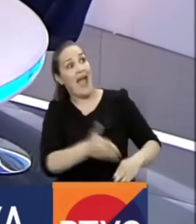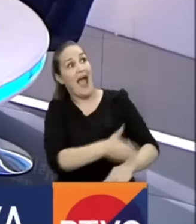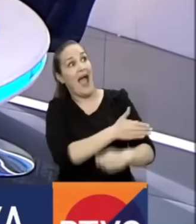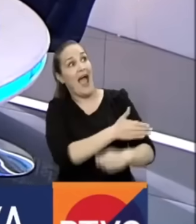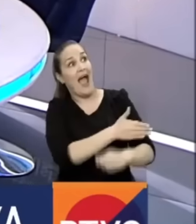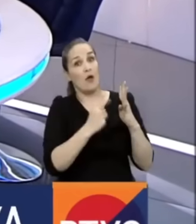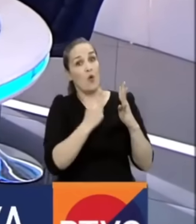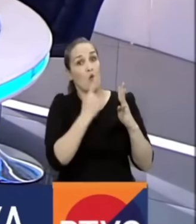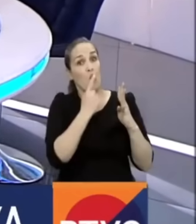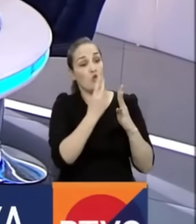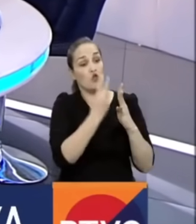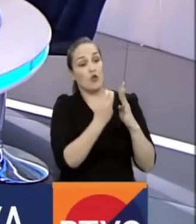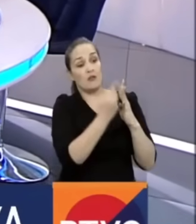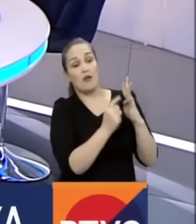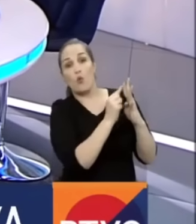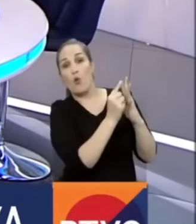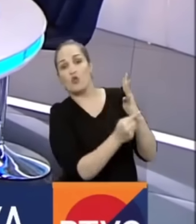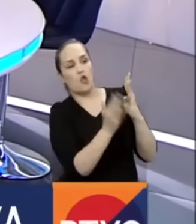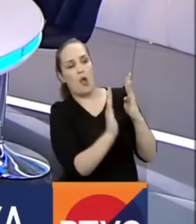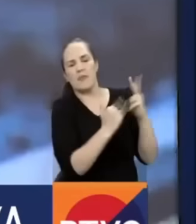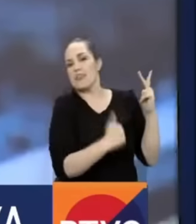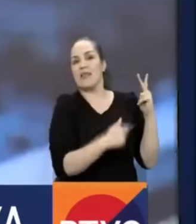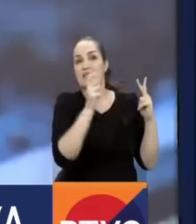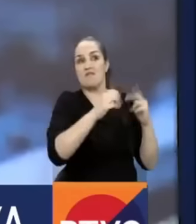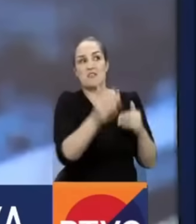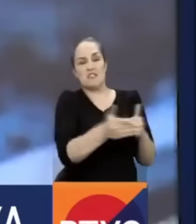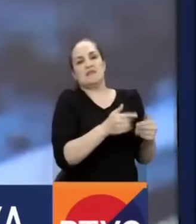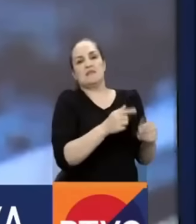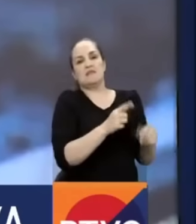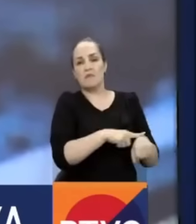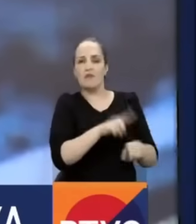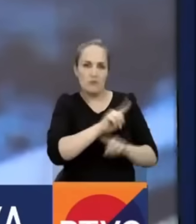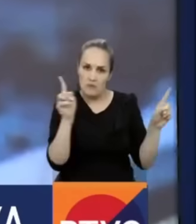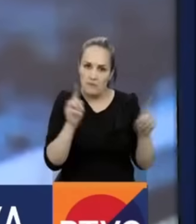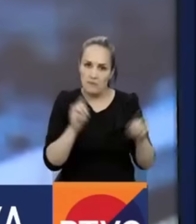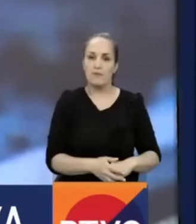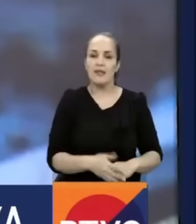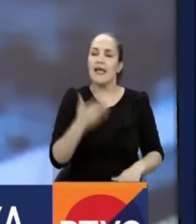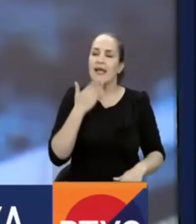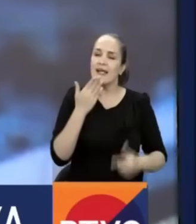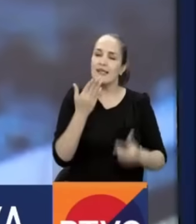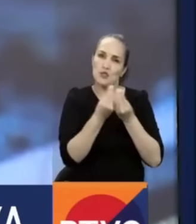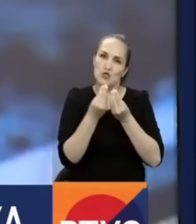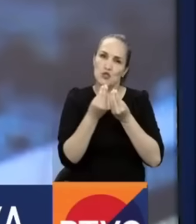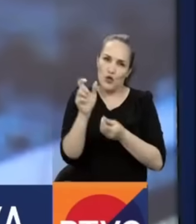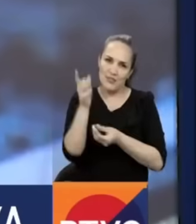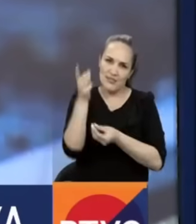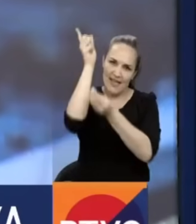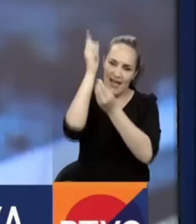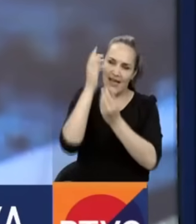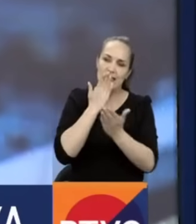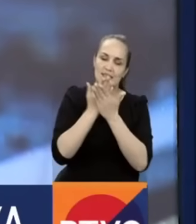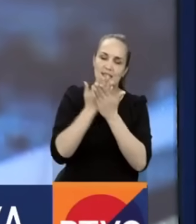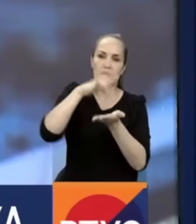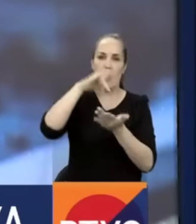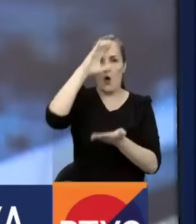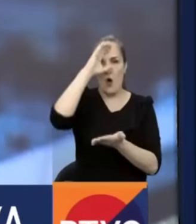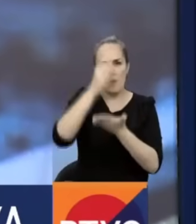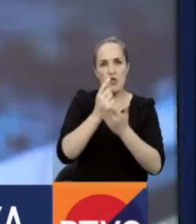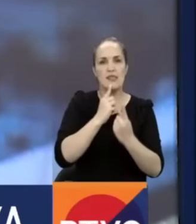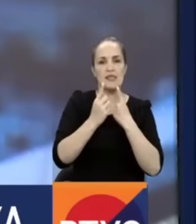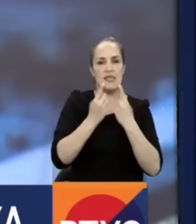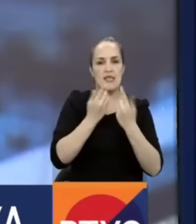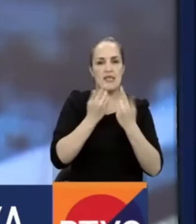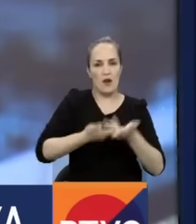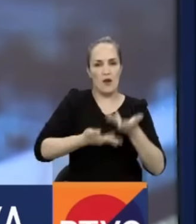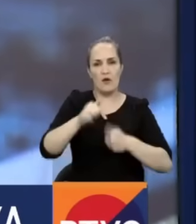que gobierne los próximos 4 años. Concejal, muchísimas gracias por estar en este espacio de opinión, en este espacio de diálogo en